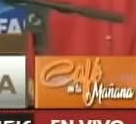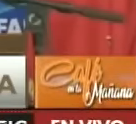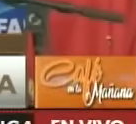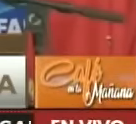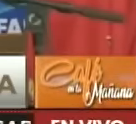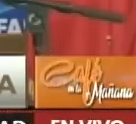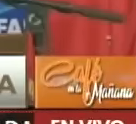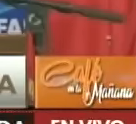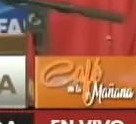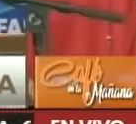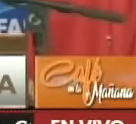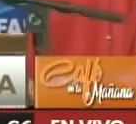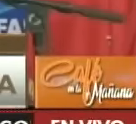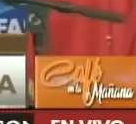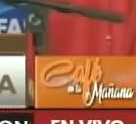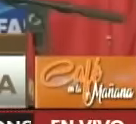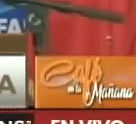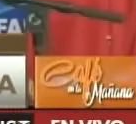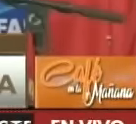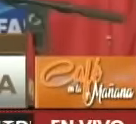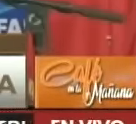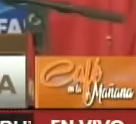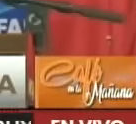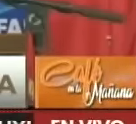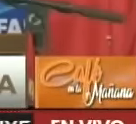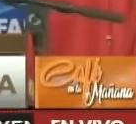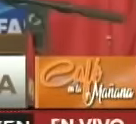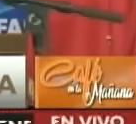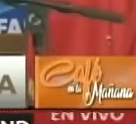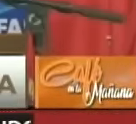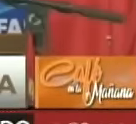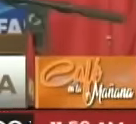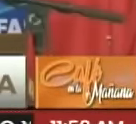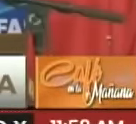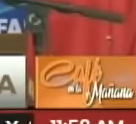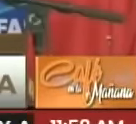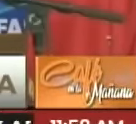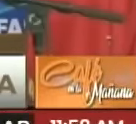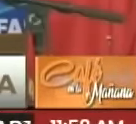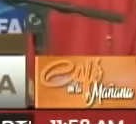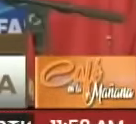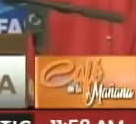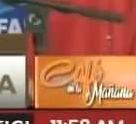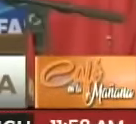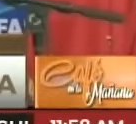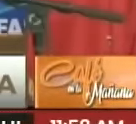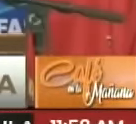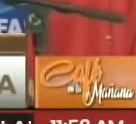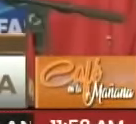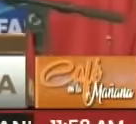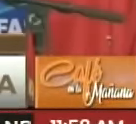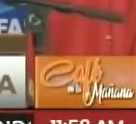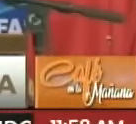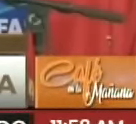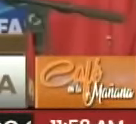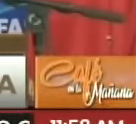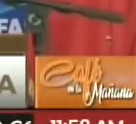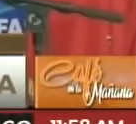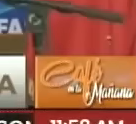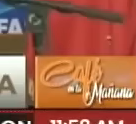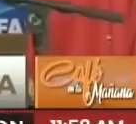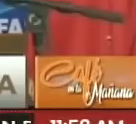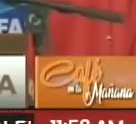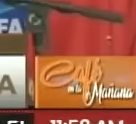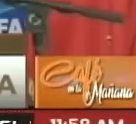pleno de los derechos soberanos de nuestro pueblo a nuestro territorio. Como lo plantea la